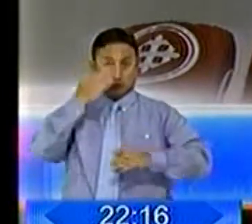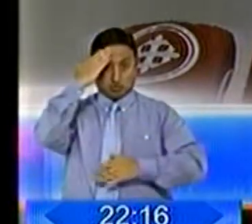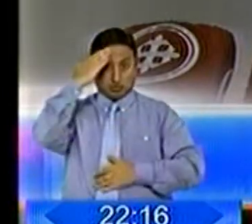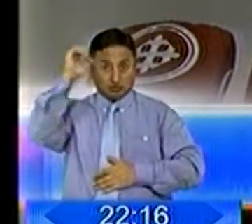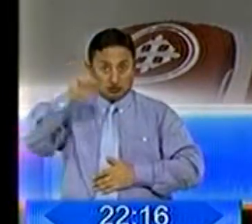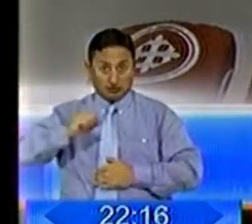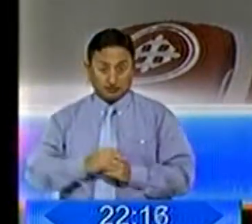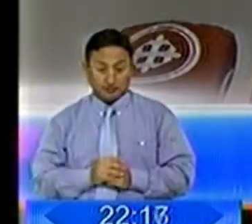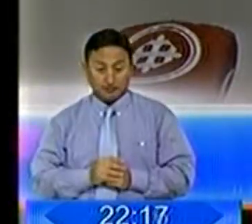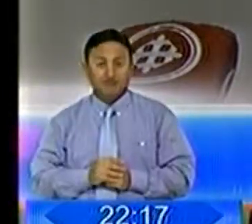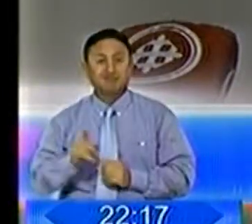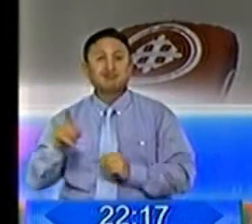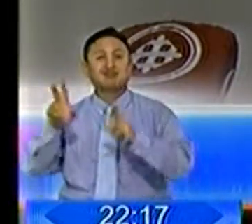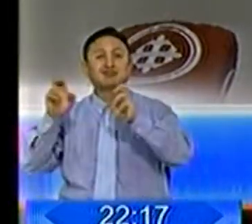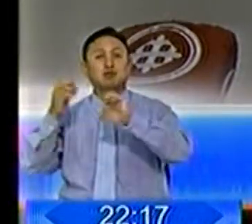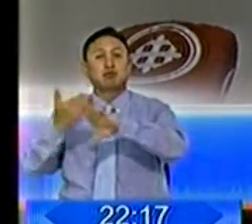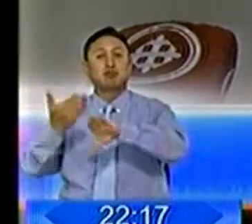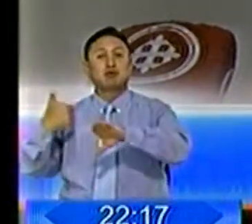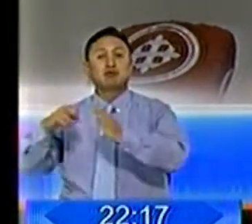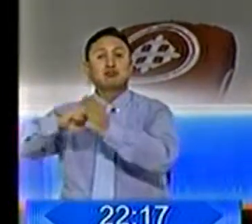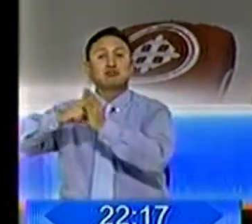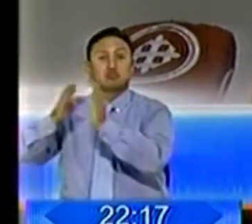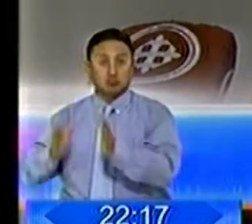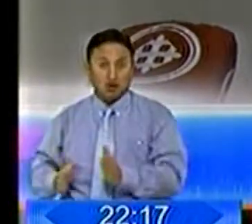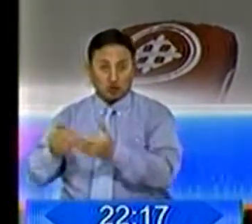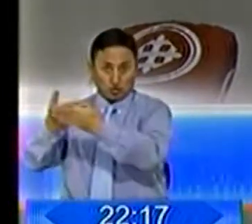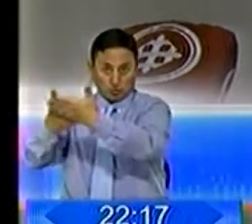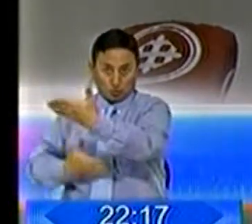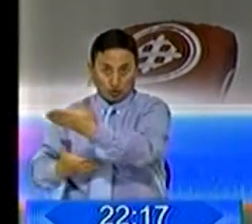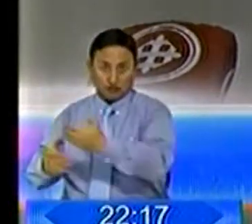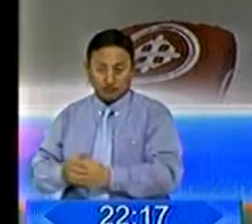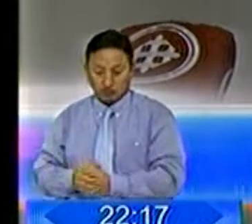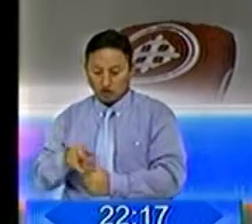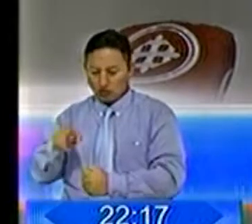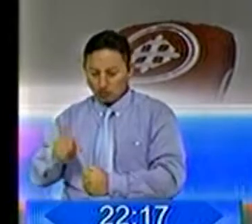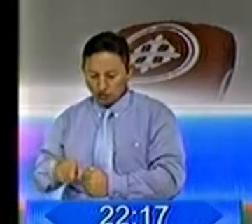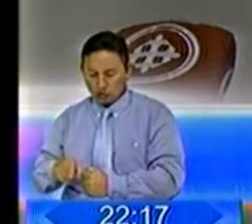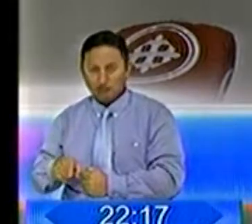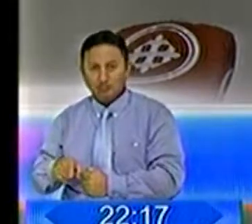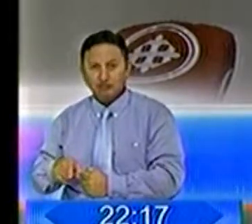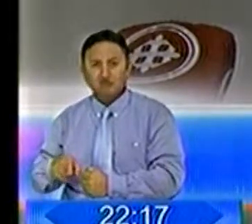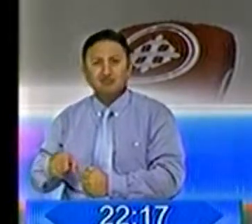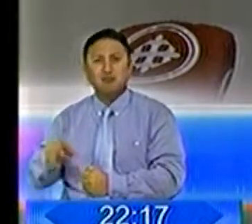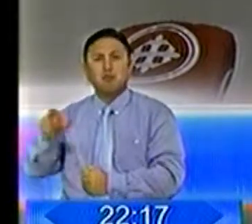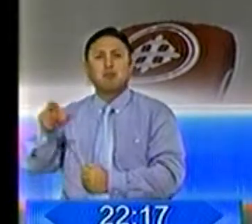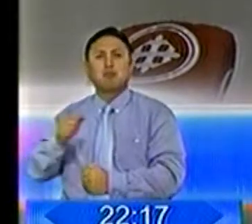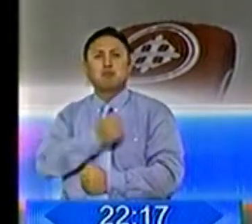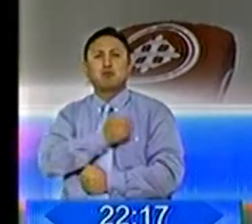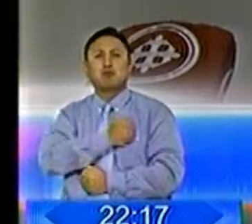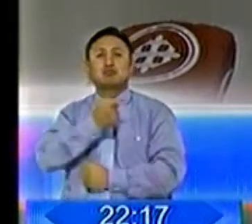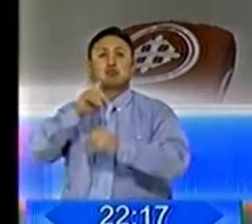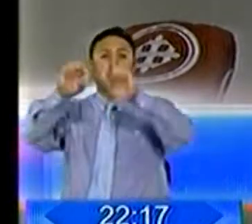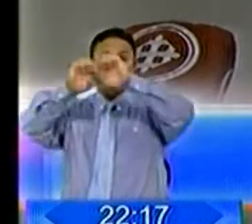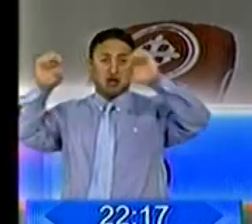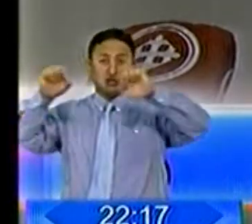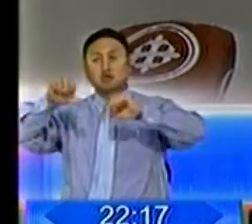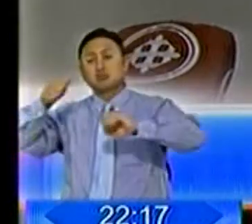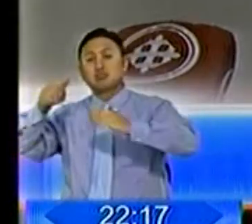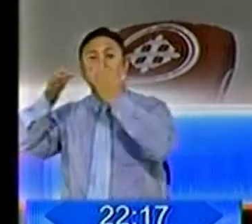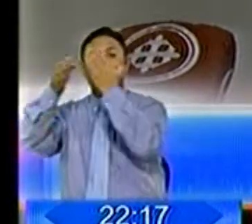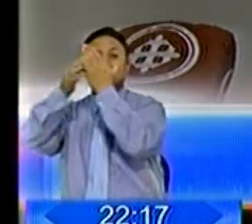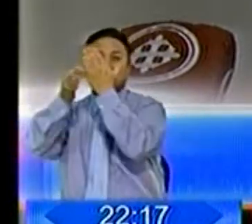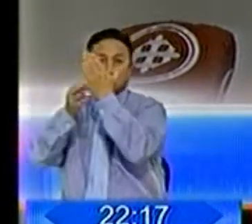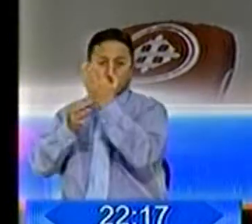derivado del informe de Contraloría, que para los dueños y accionistas de esta compañía no tiene